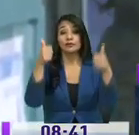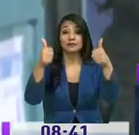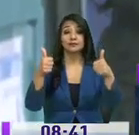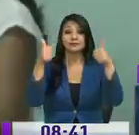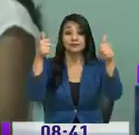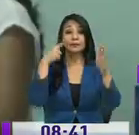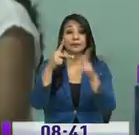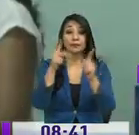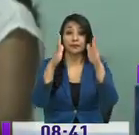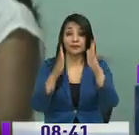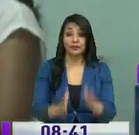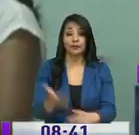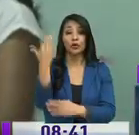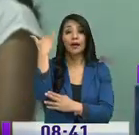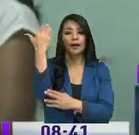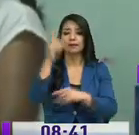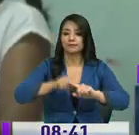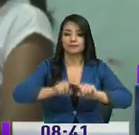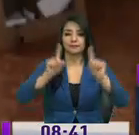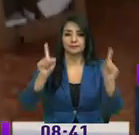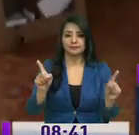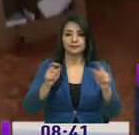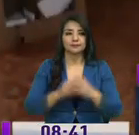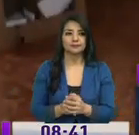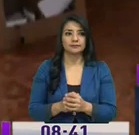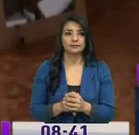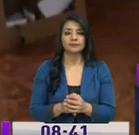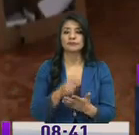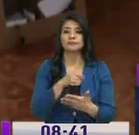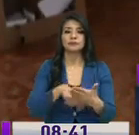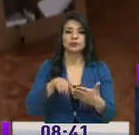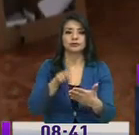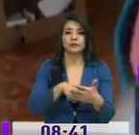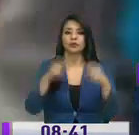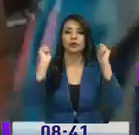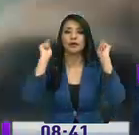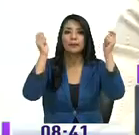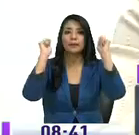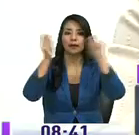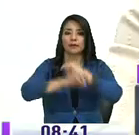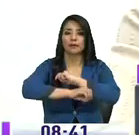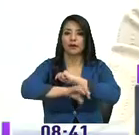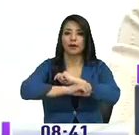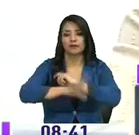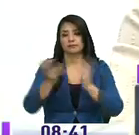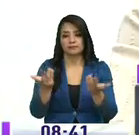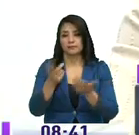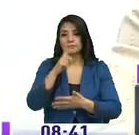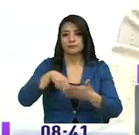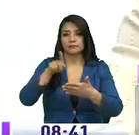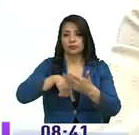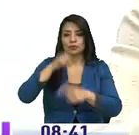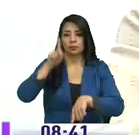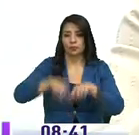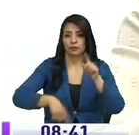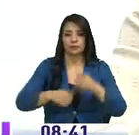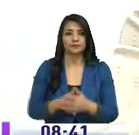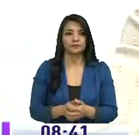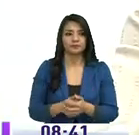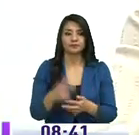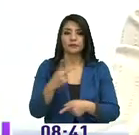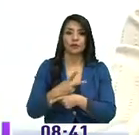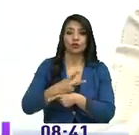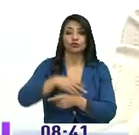por ejemplo prefecturas y alcaldías. Ellos están prohibidos de hacer campaña electoral. Le corresponde al Consejo Nacional